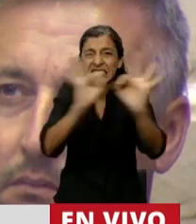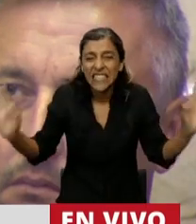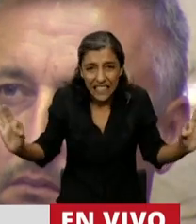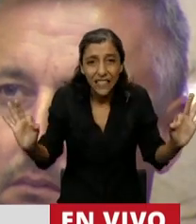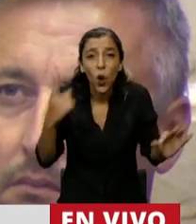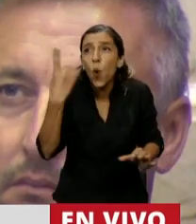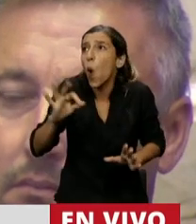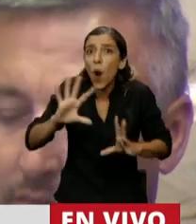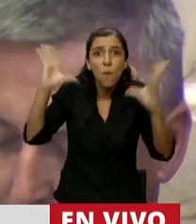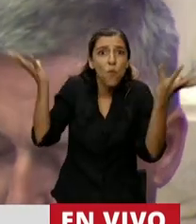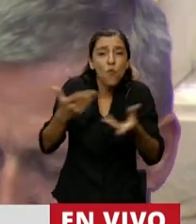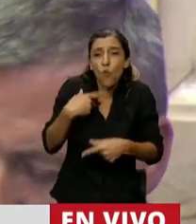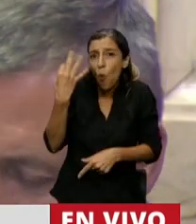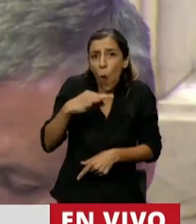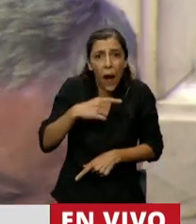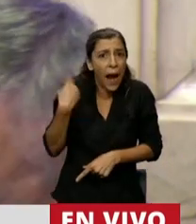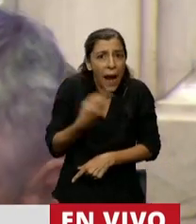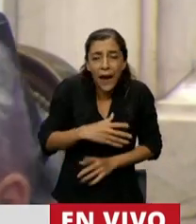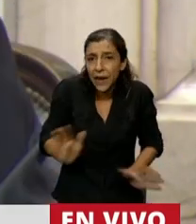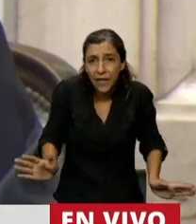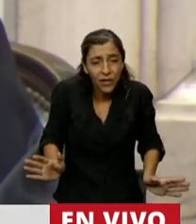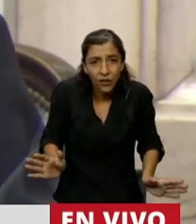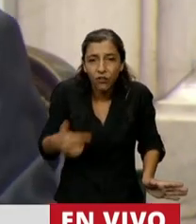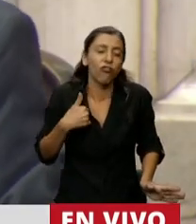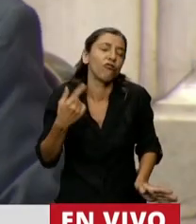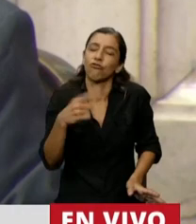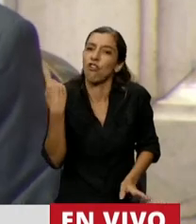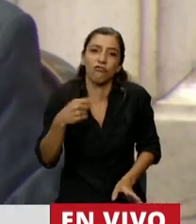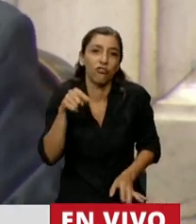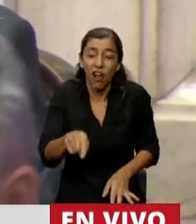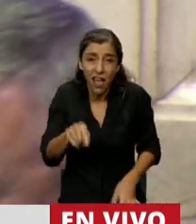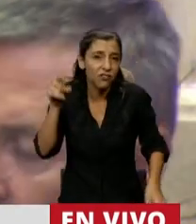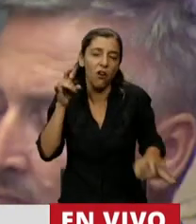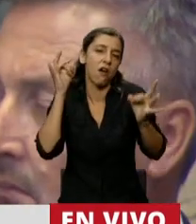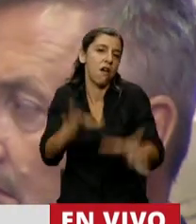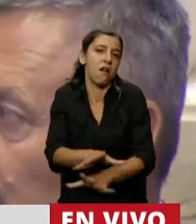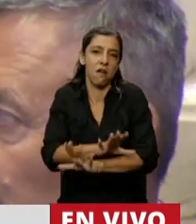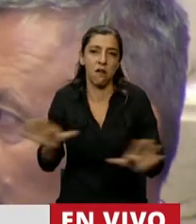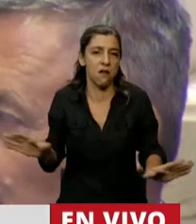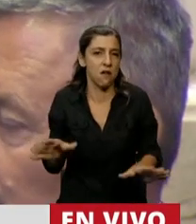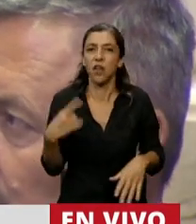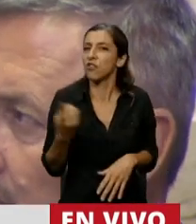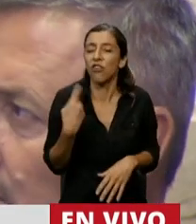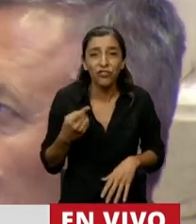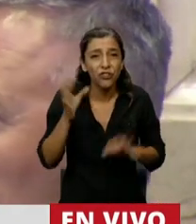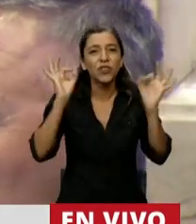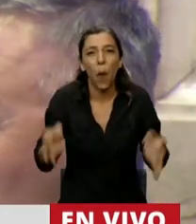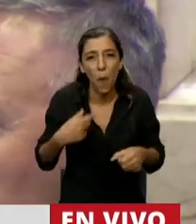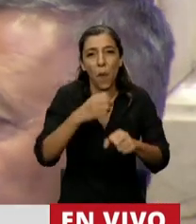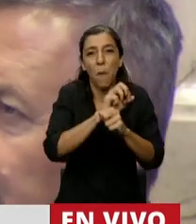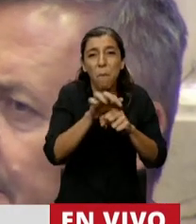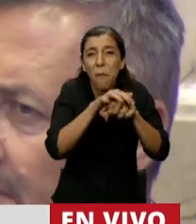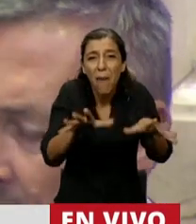despreciamos y llevamos a esta situación a los jubilados. En pandemia, si hay un grupo que necesitaba